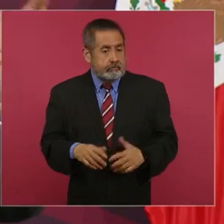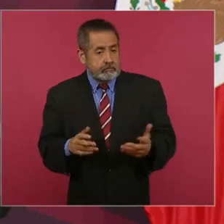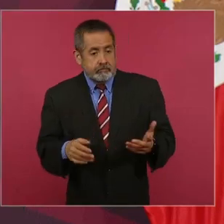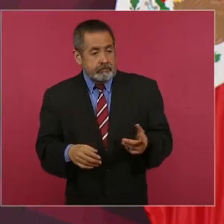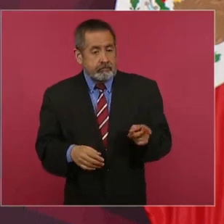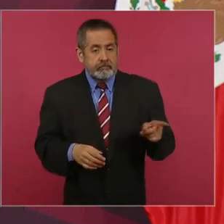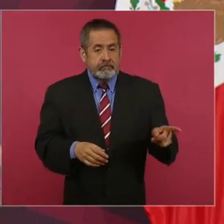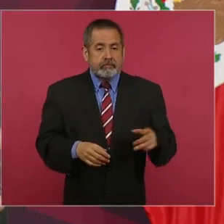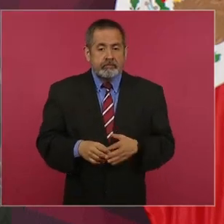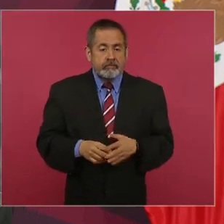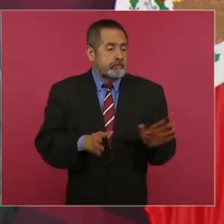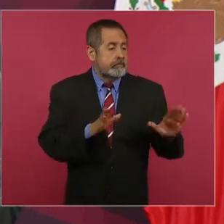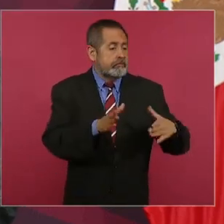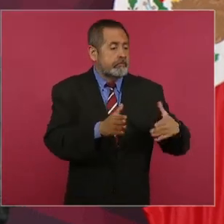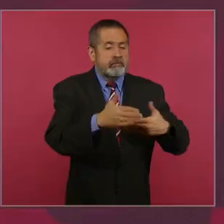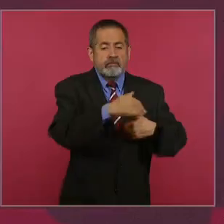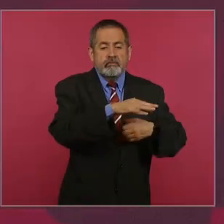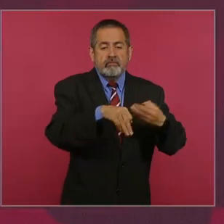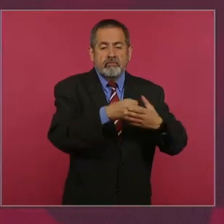el bloque